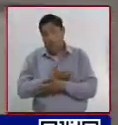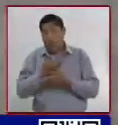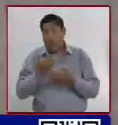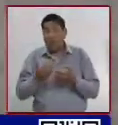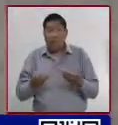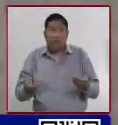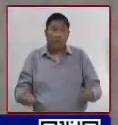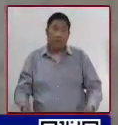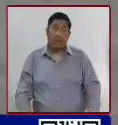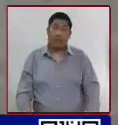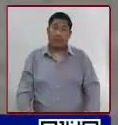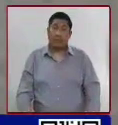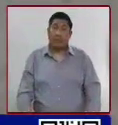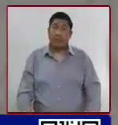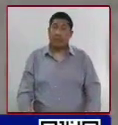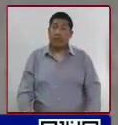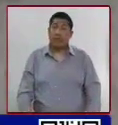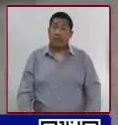por medio.